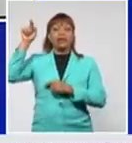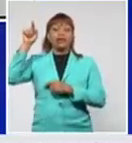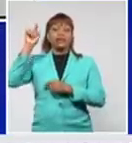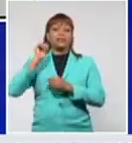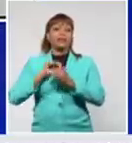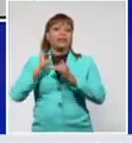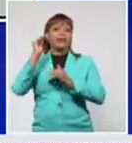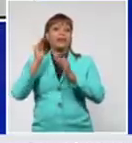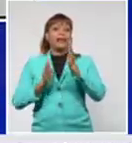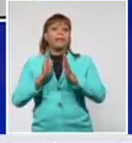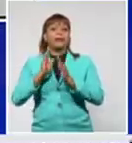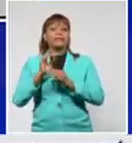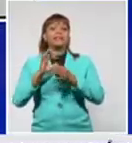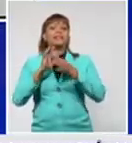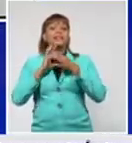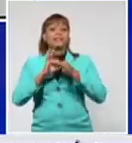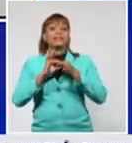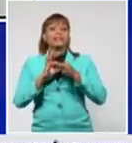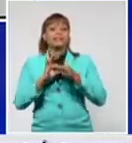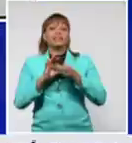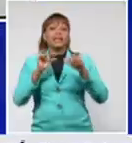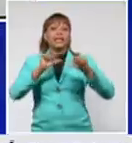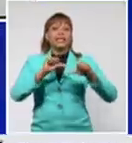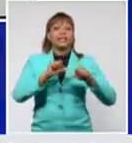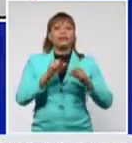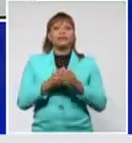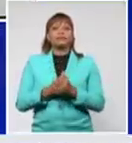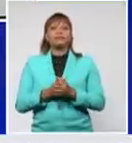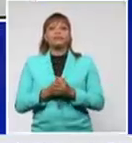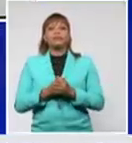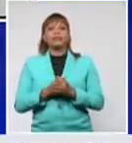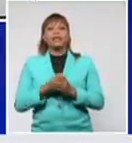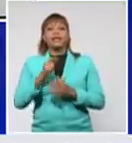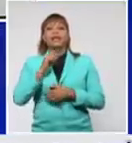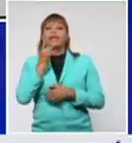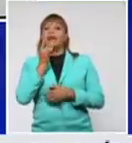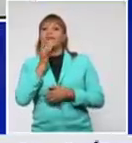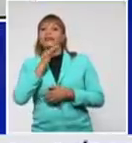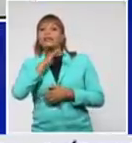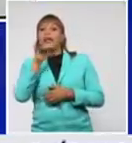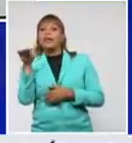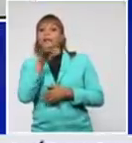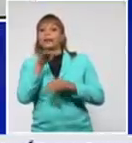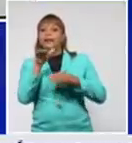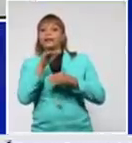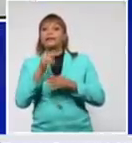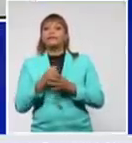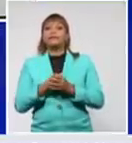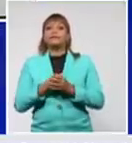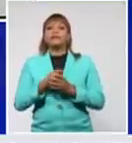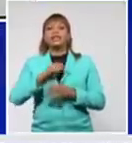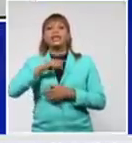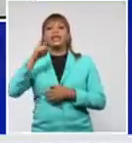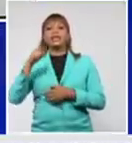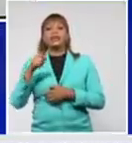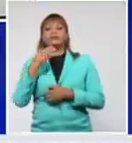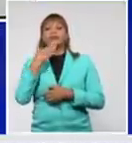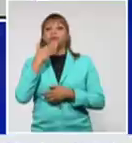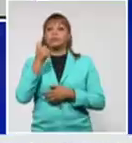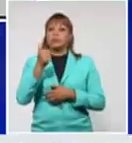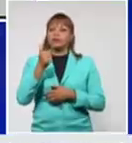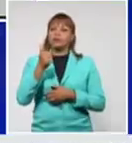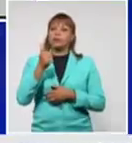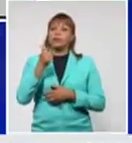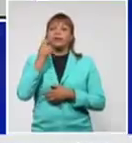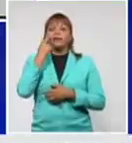más crítico, la verde la media, la azul el favorable, y fíjese cómo el comportamiento